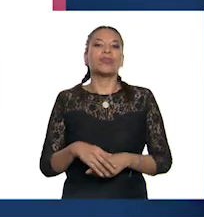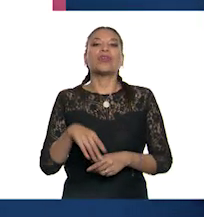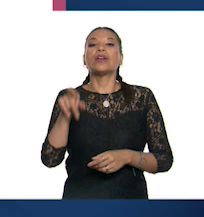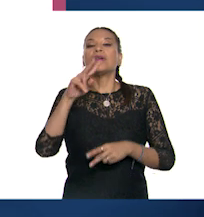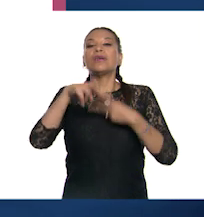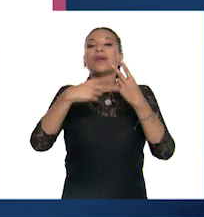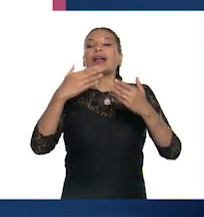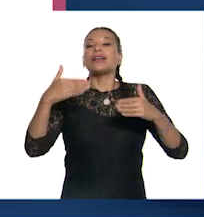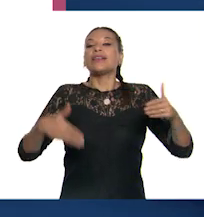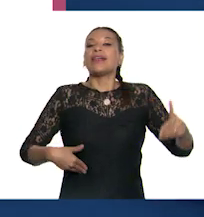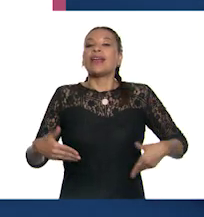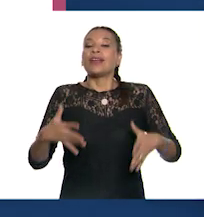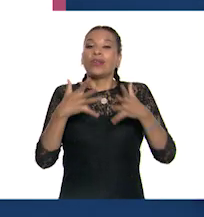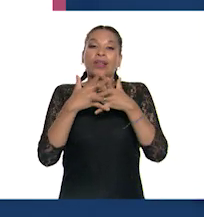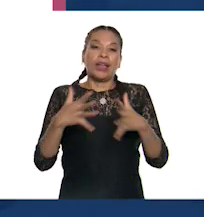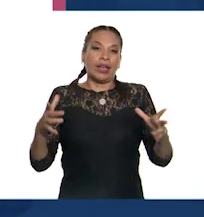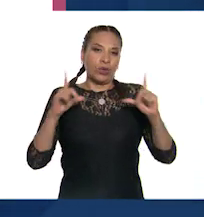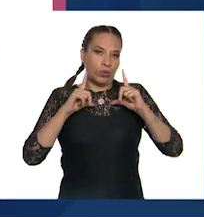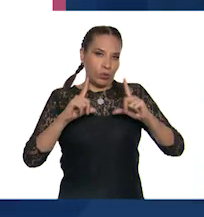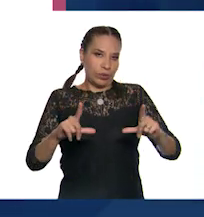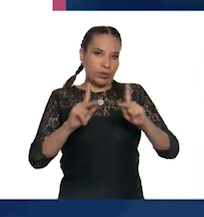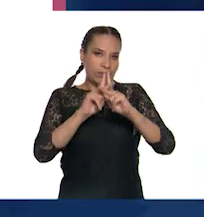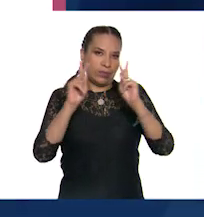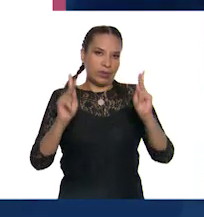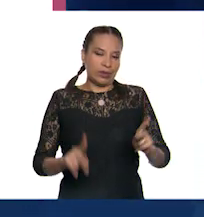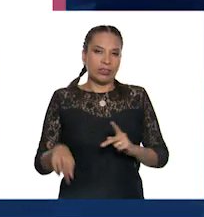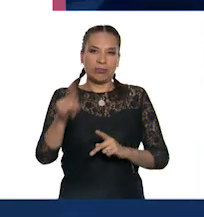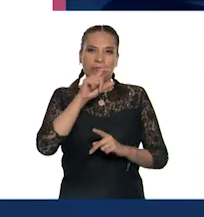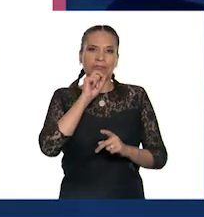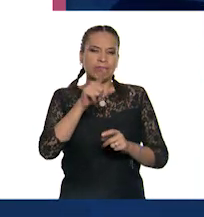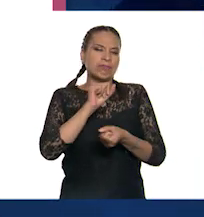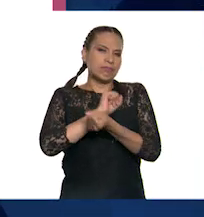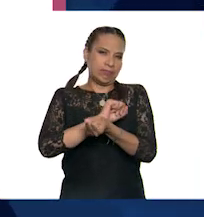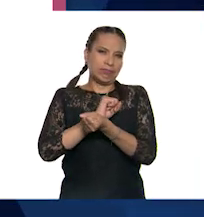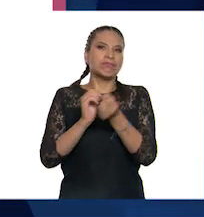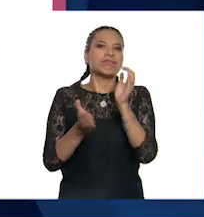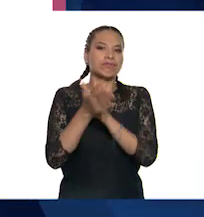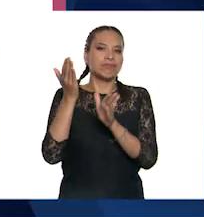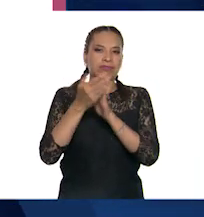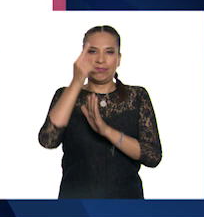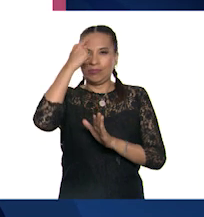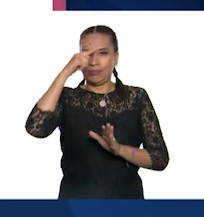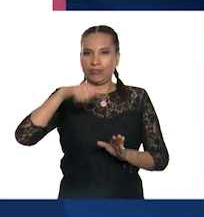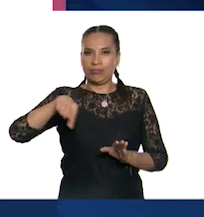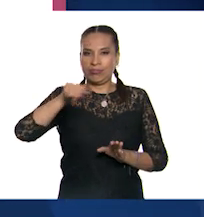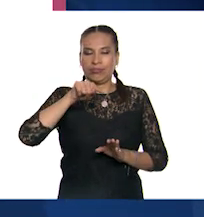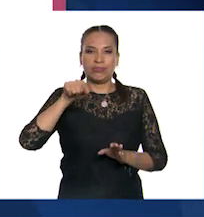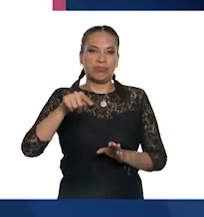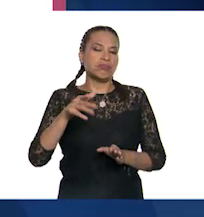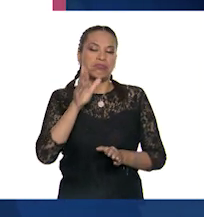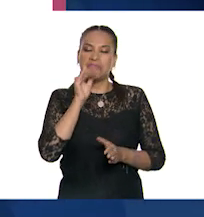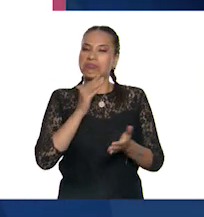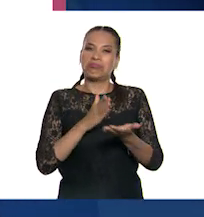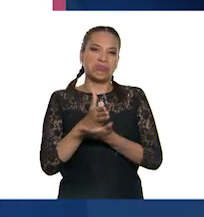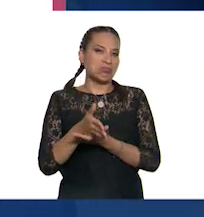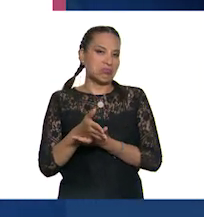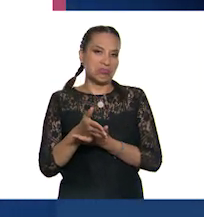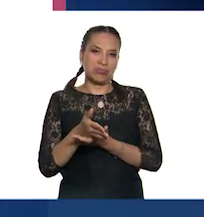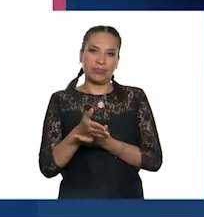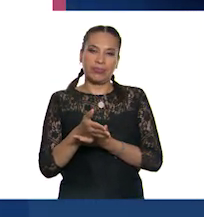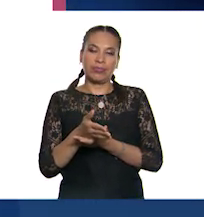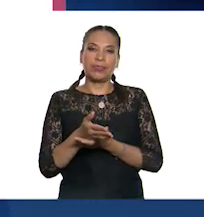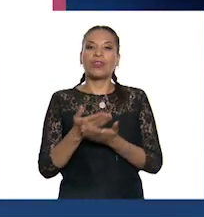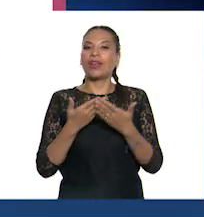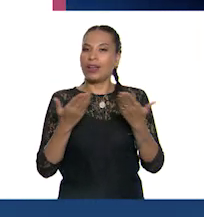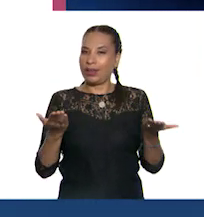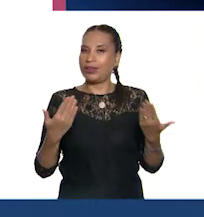a los grandes teatros o a los lujosos palacios que aquellos mismos esclavos habían construido, pero a los cuales no tenían acceso. Ahora